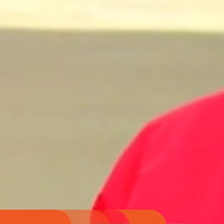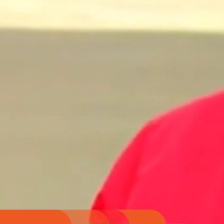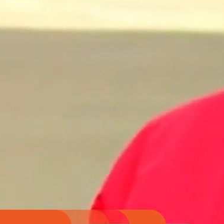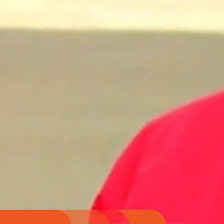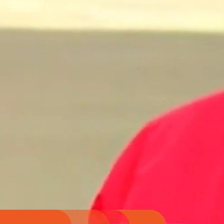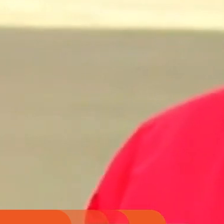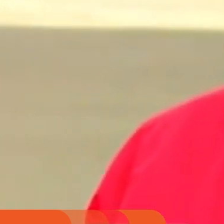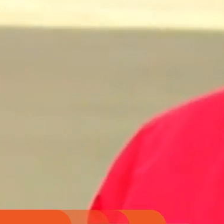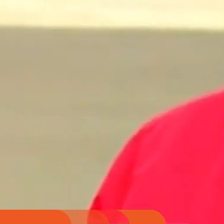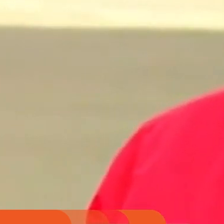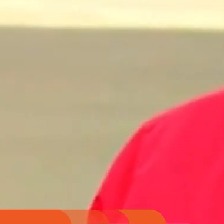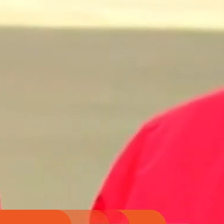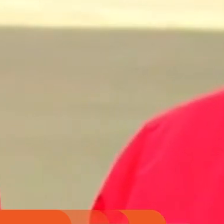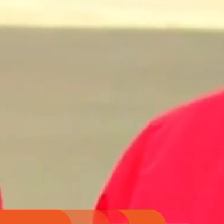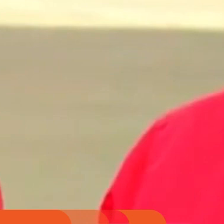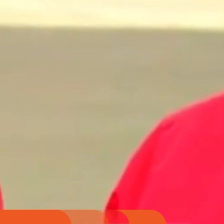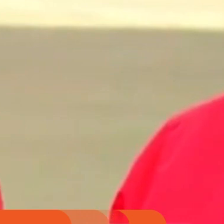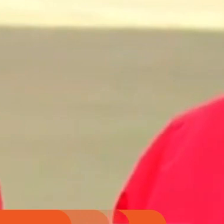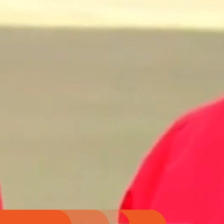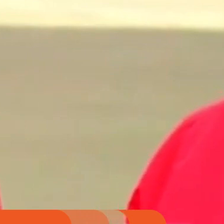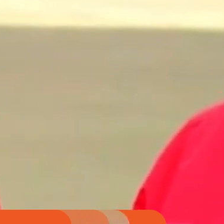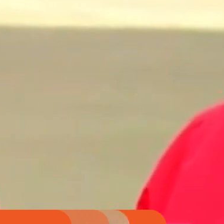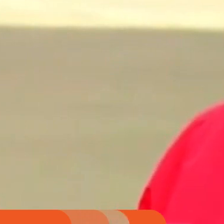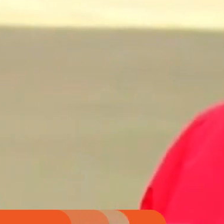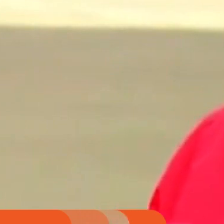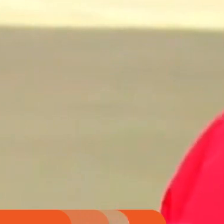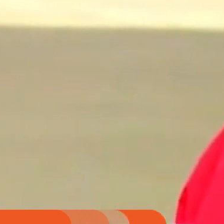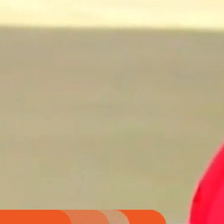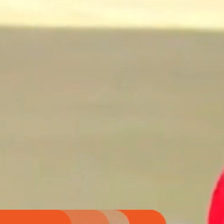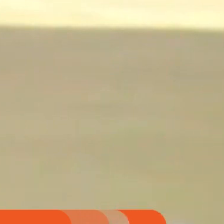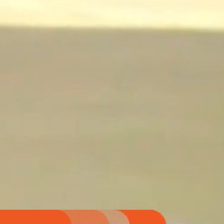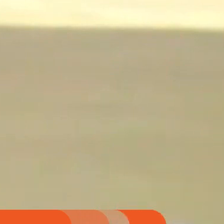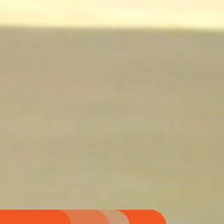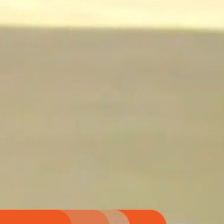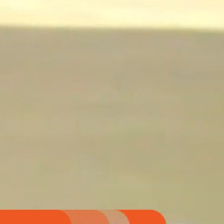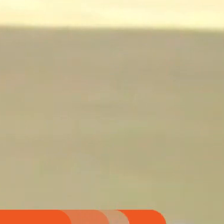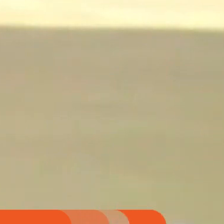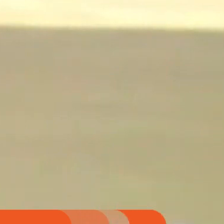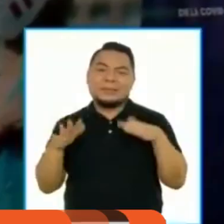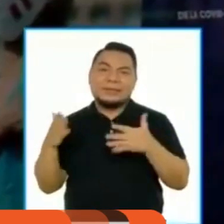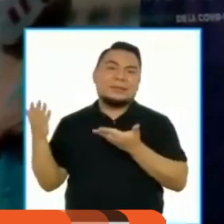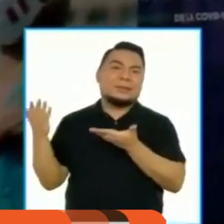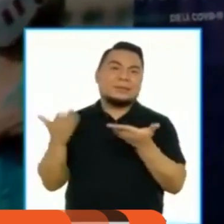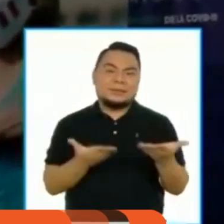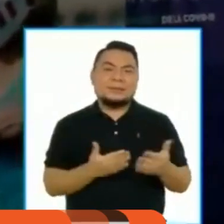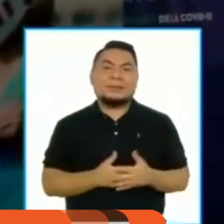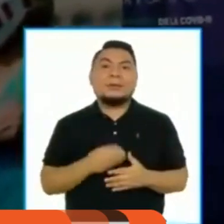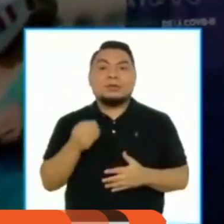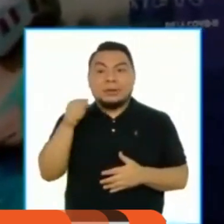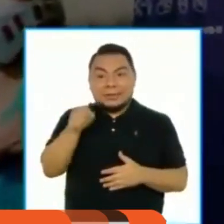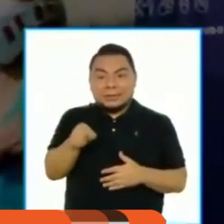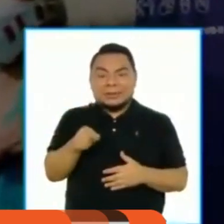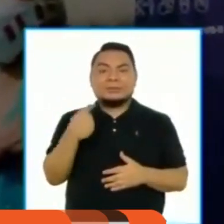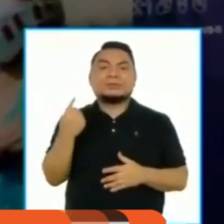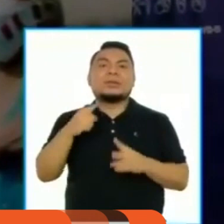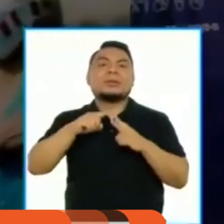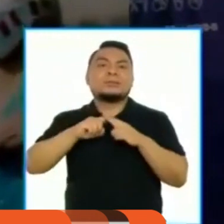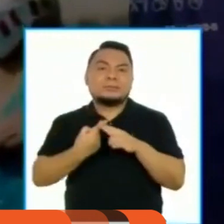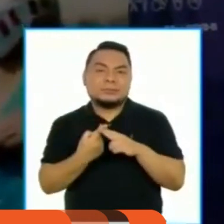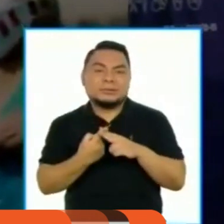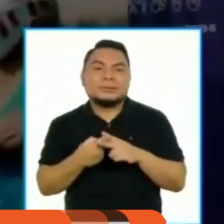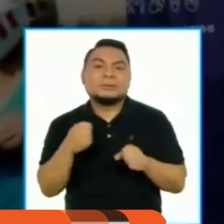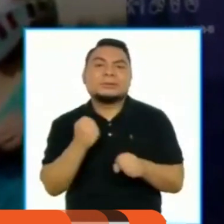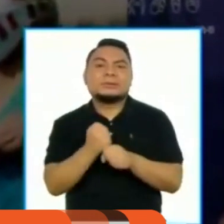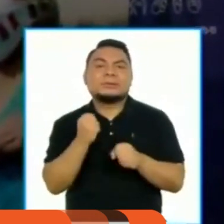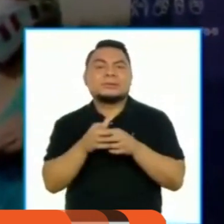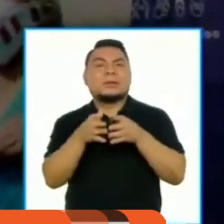de ese año y regresó para integrar el gabinete ministerial que preside Violeta Bermúdez. La dimisión se da horas después de que